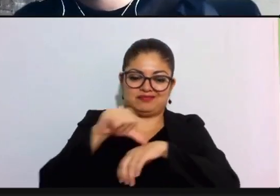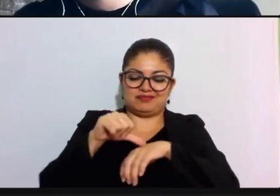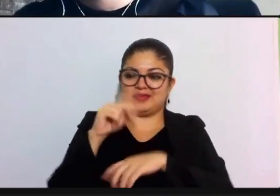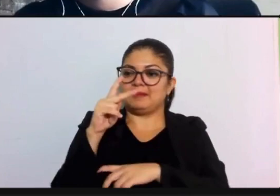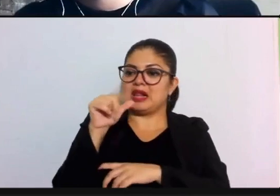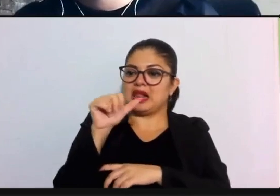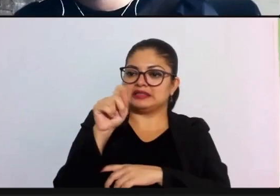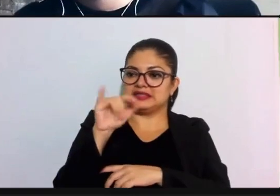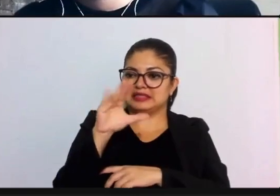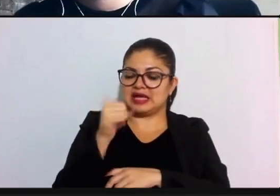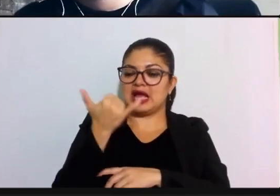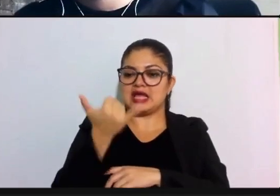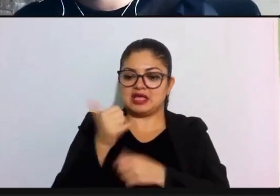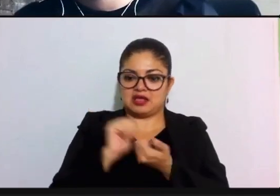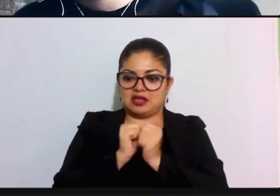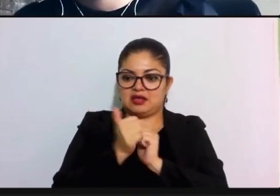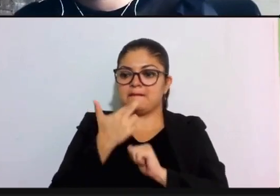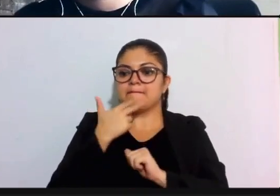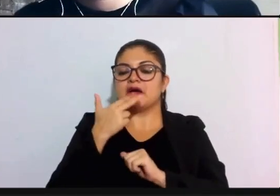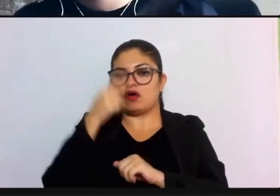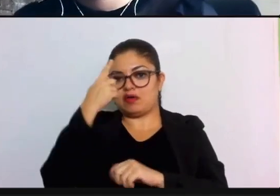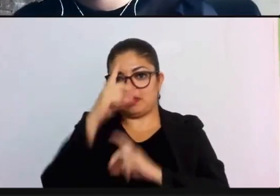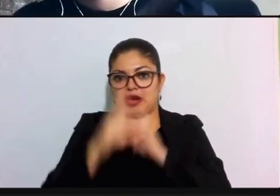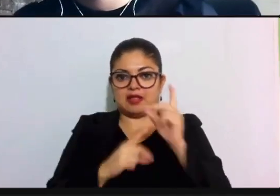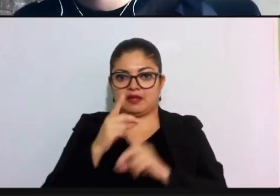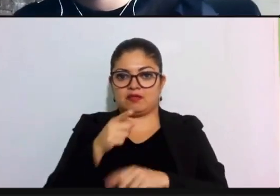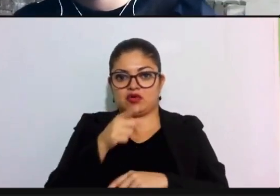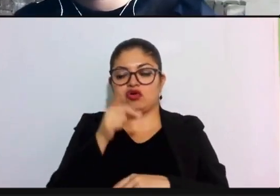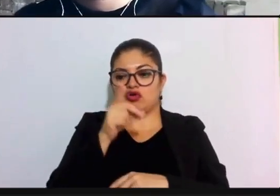El doctor Antonio Fuente del Campo nos va a platicar más.